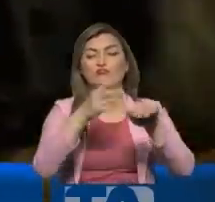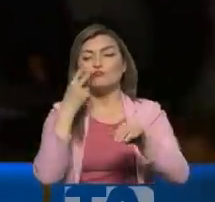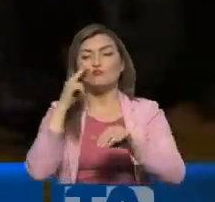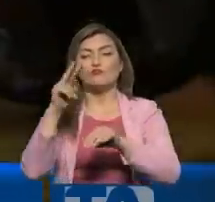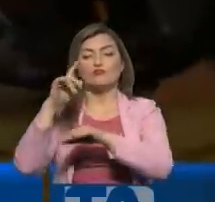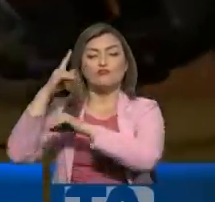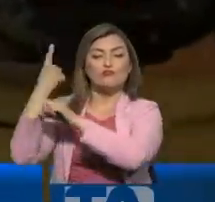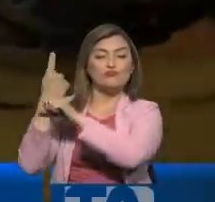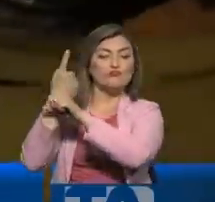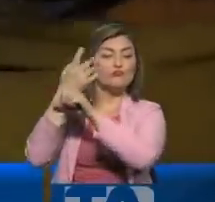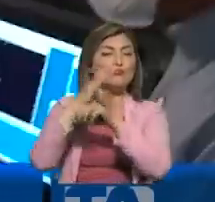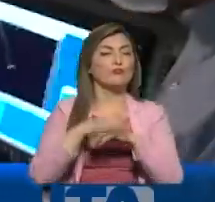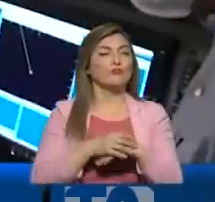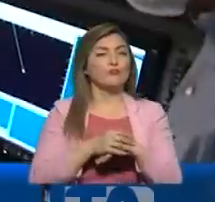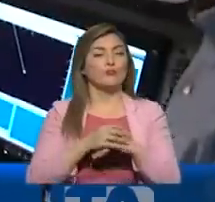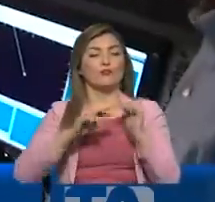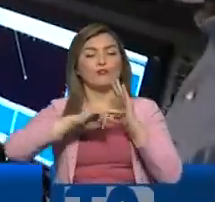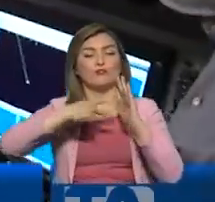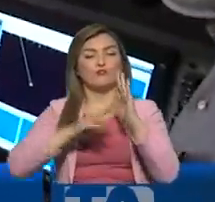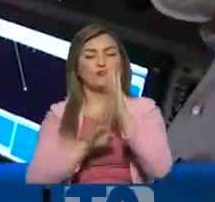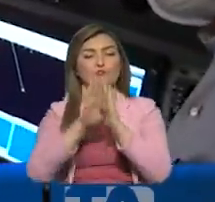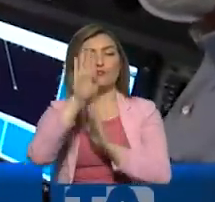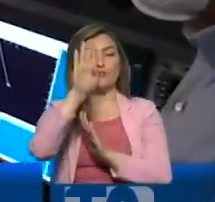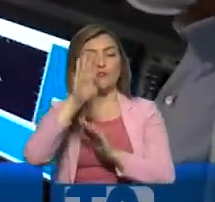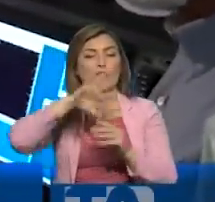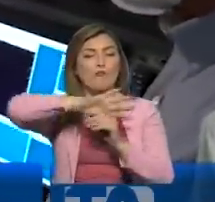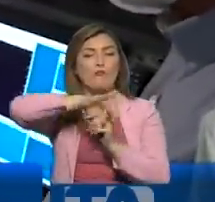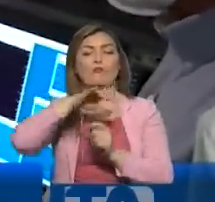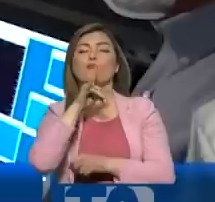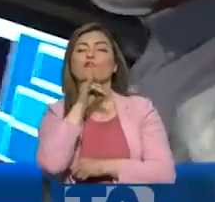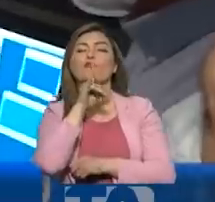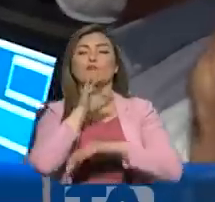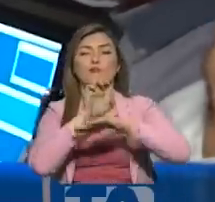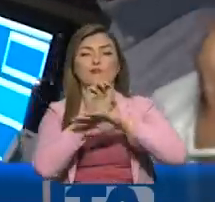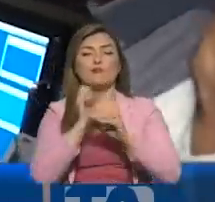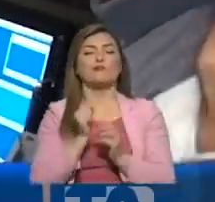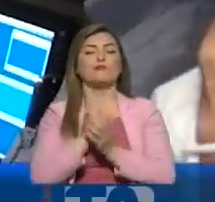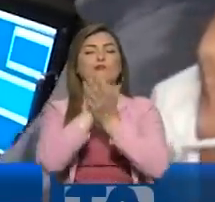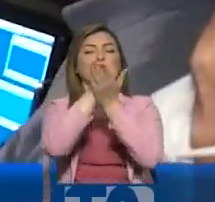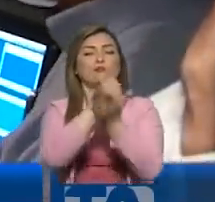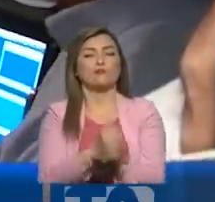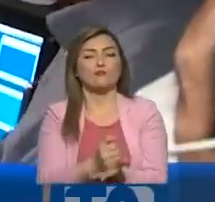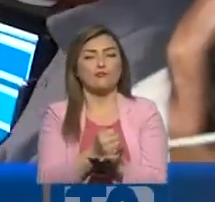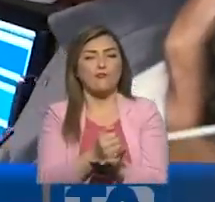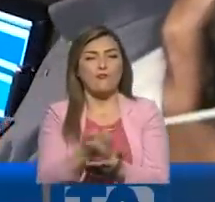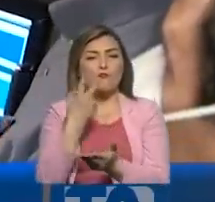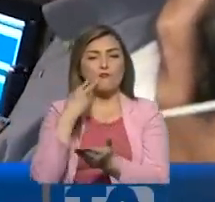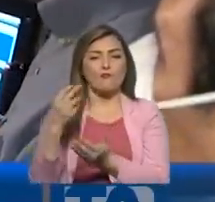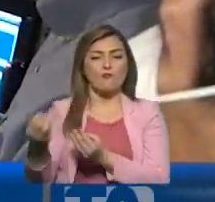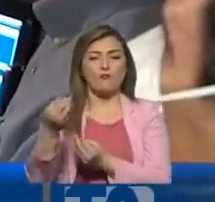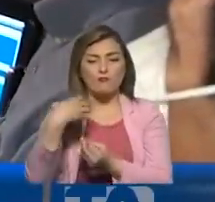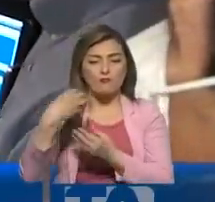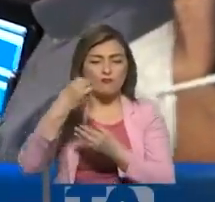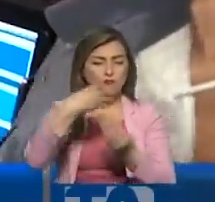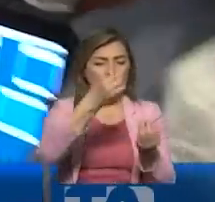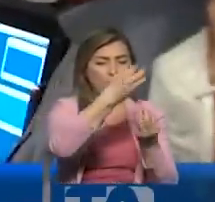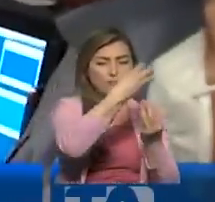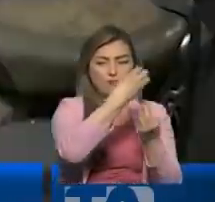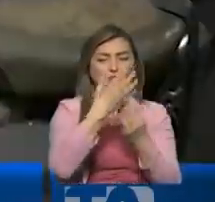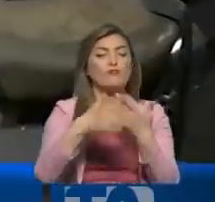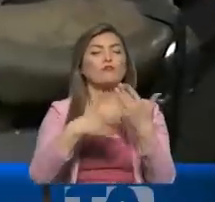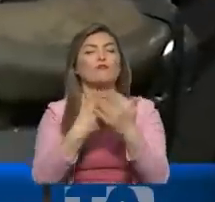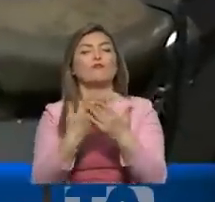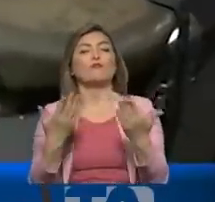punta, que según lo señalado por el embajador de Estados Unidos en Ecuador, serviría para recopilar información de actividades